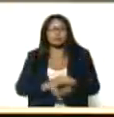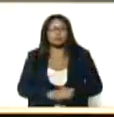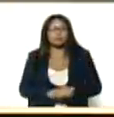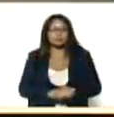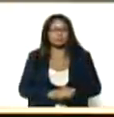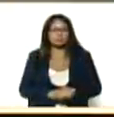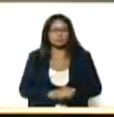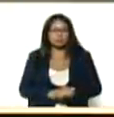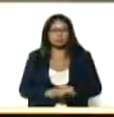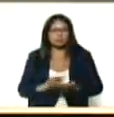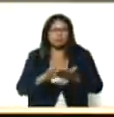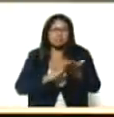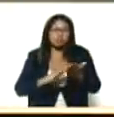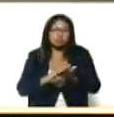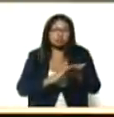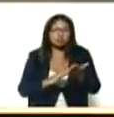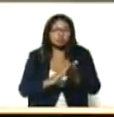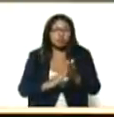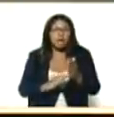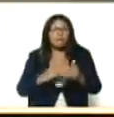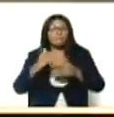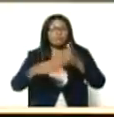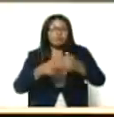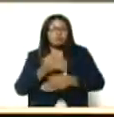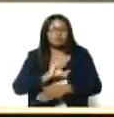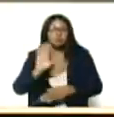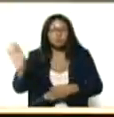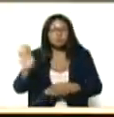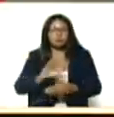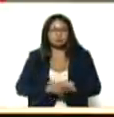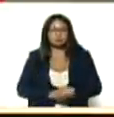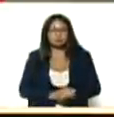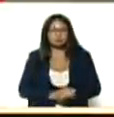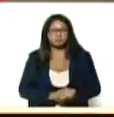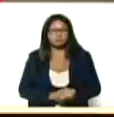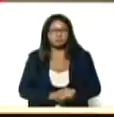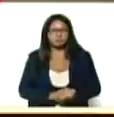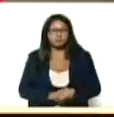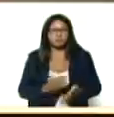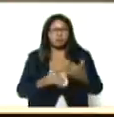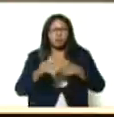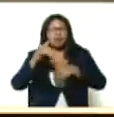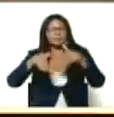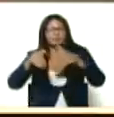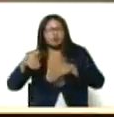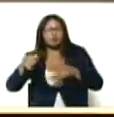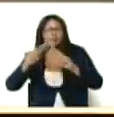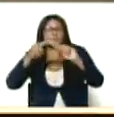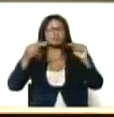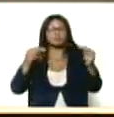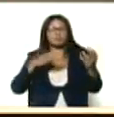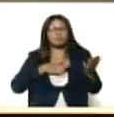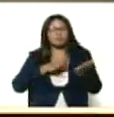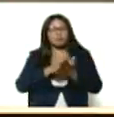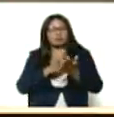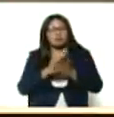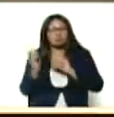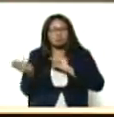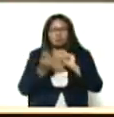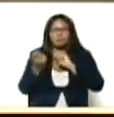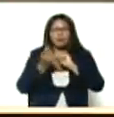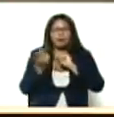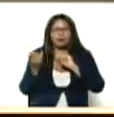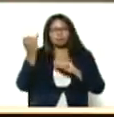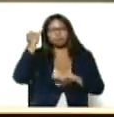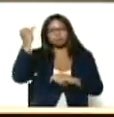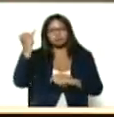la recuperación, al progreso del país. Que sea el voto pacífico, el debate de ideas,